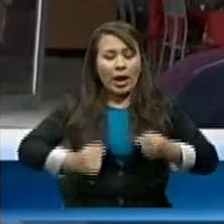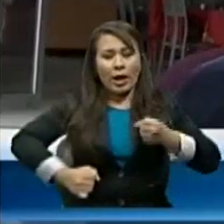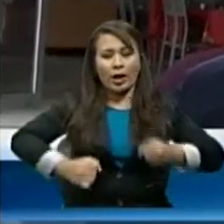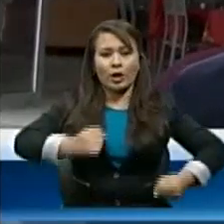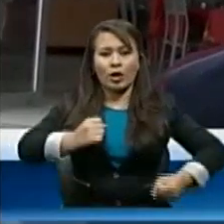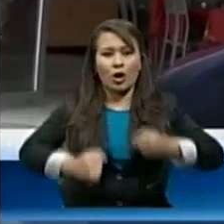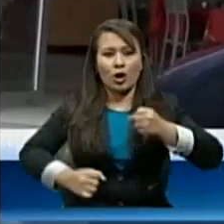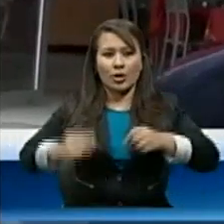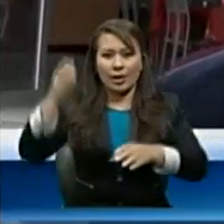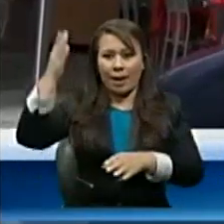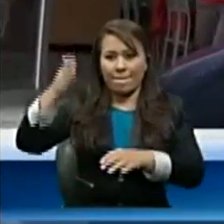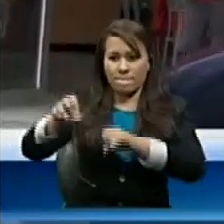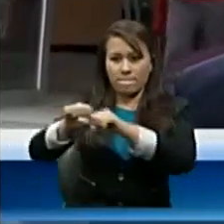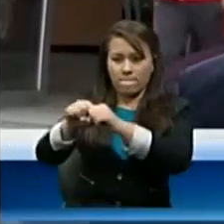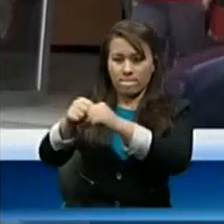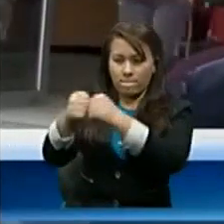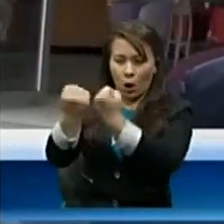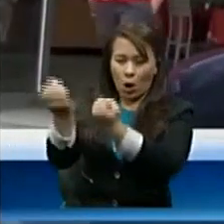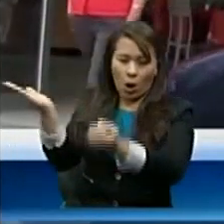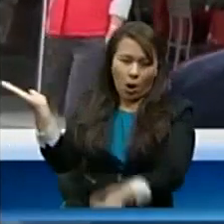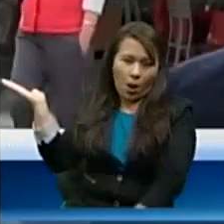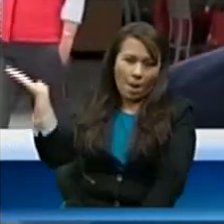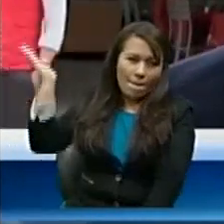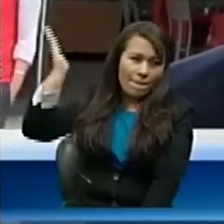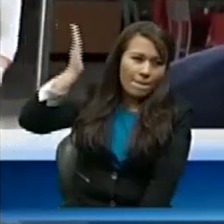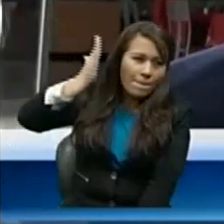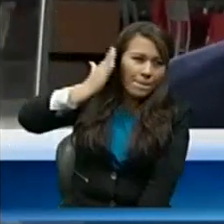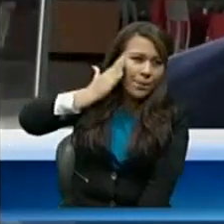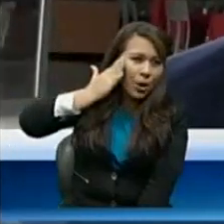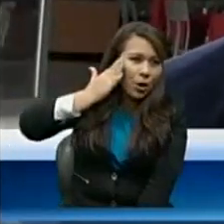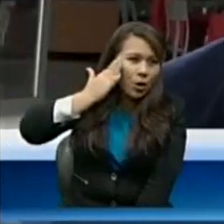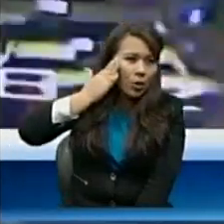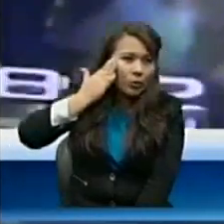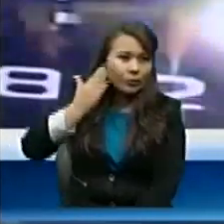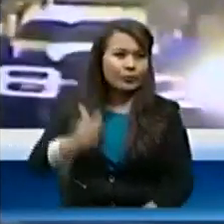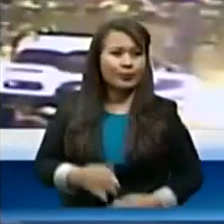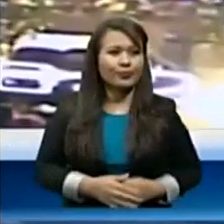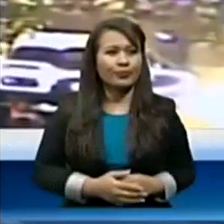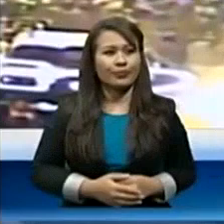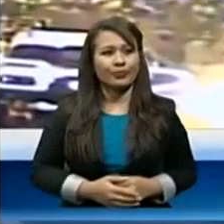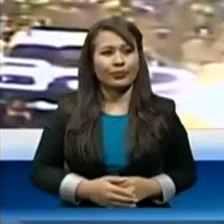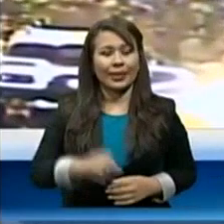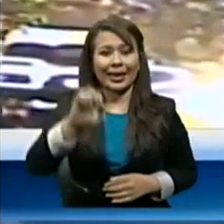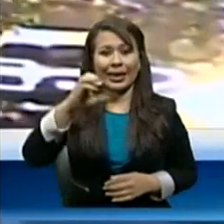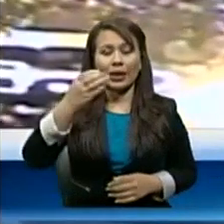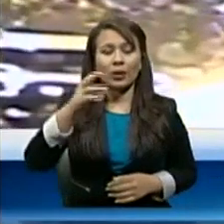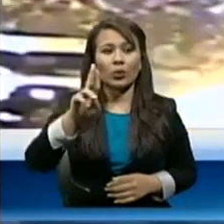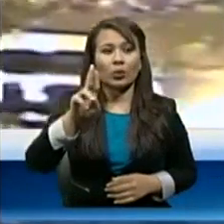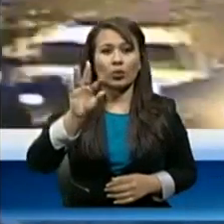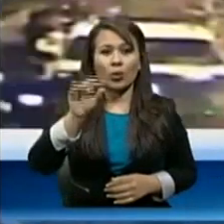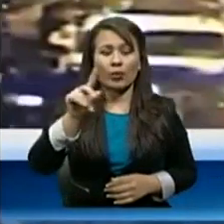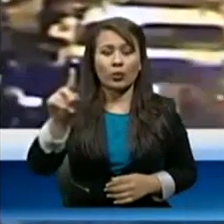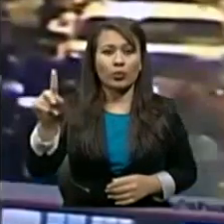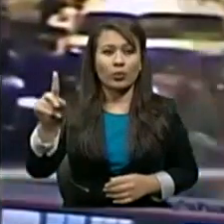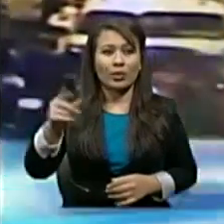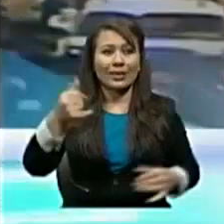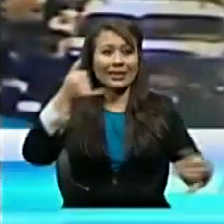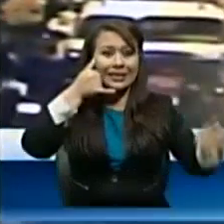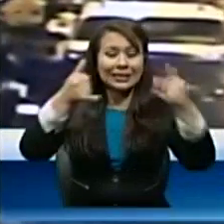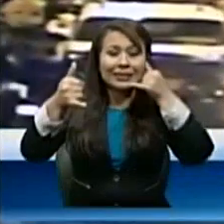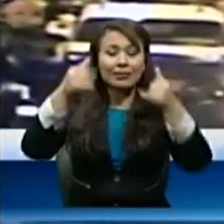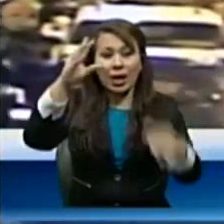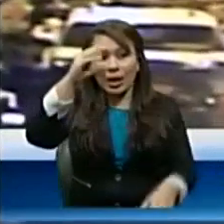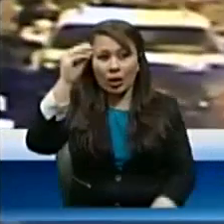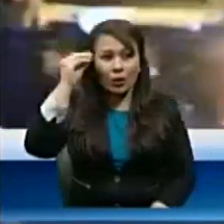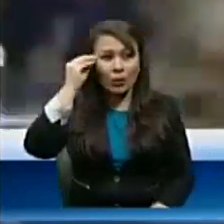se rompe la pared encima y le aplastó. Al EQ 911 de Riobamba ingresaron llamadas de